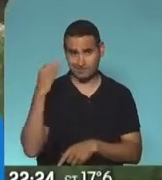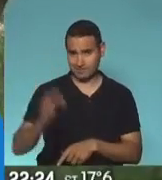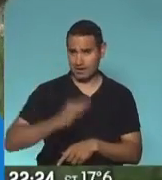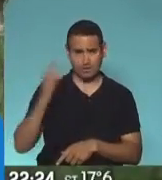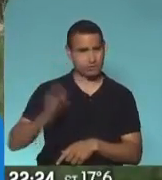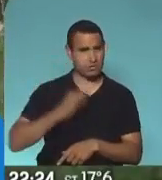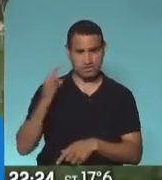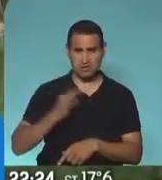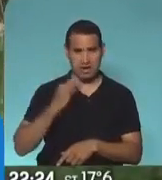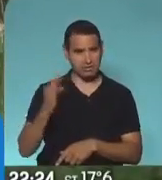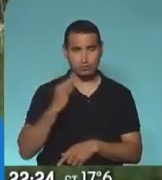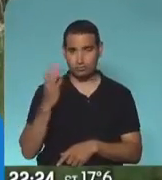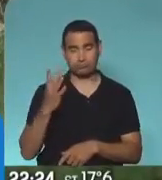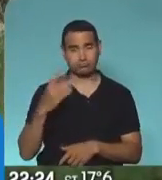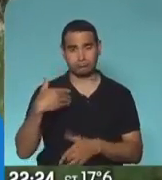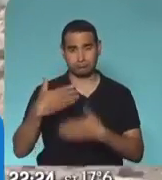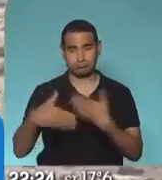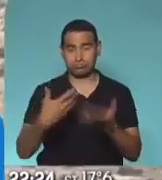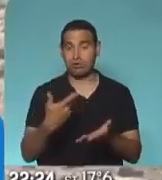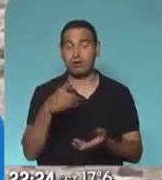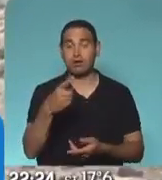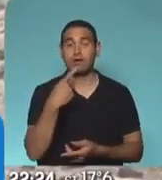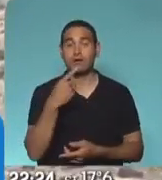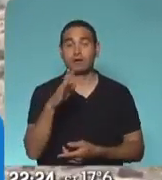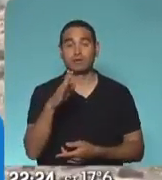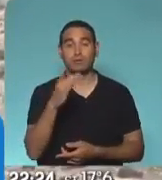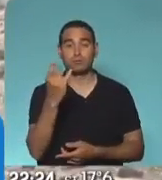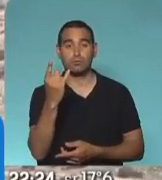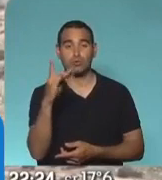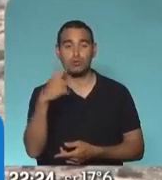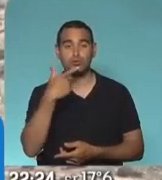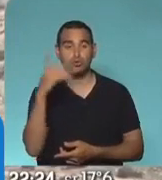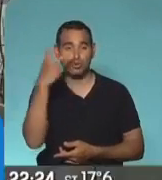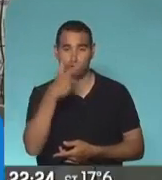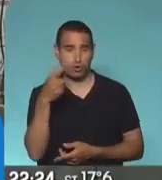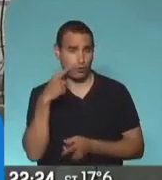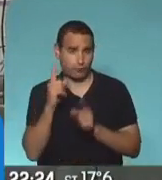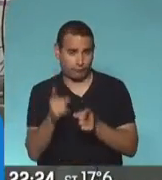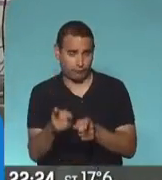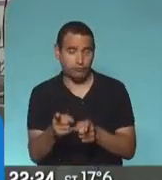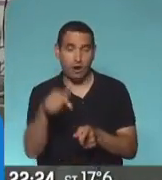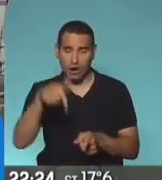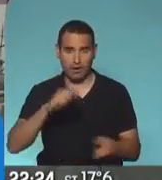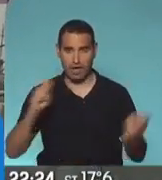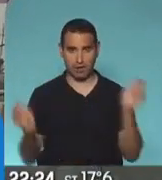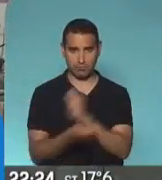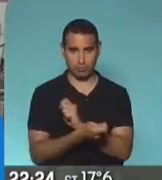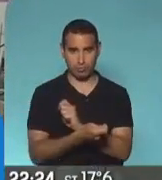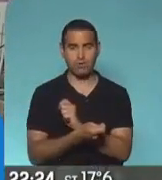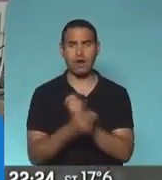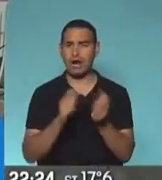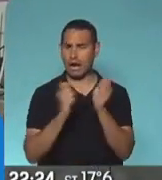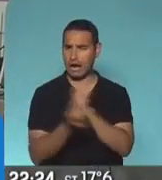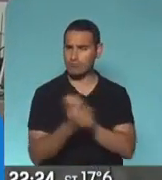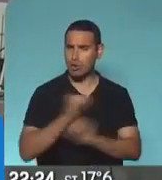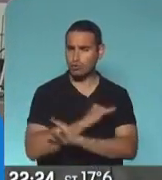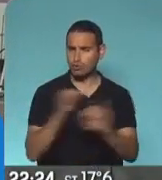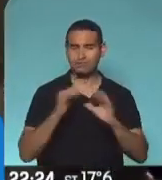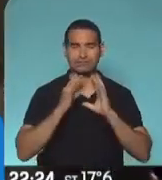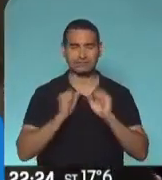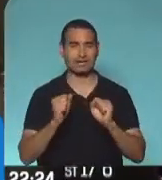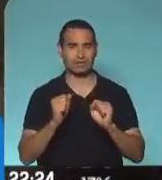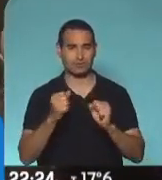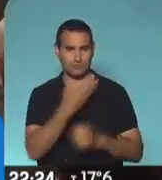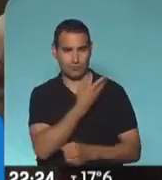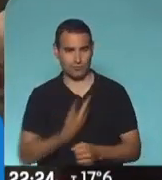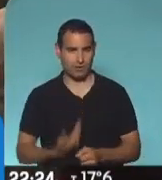que ni siquiera rompió el expresidente republicano George W. Bush. El cambio fue anunciado por el secretario de Estado Mike